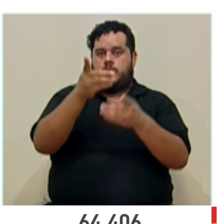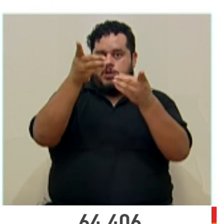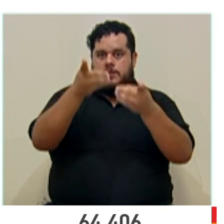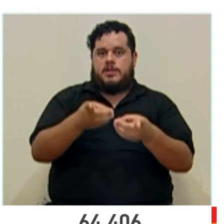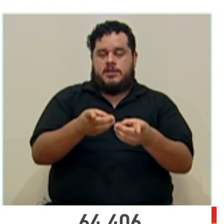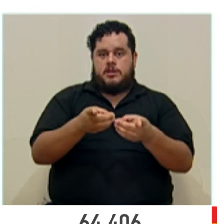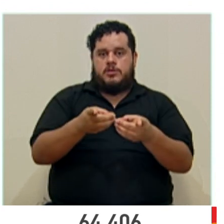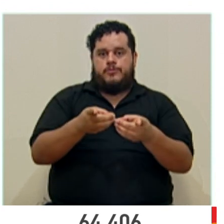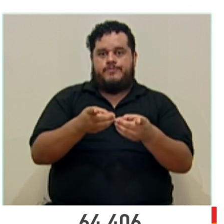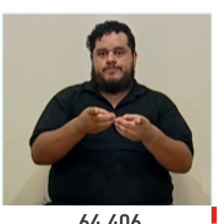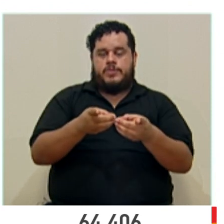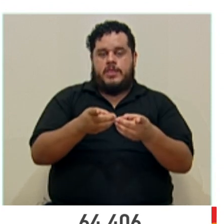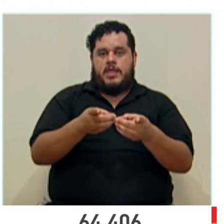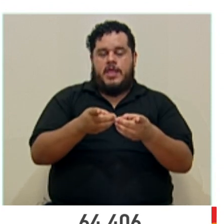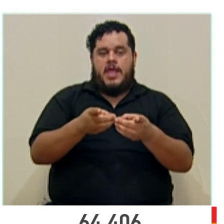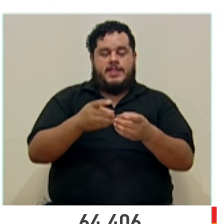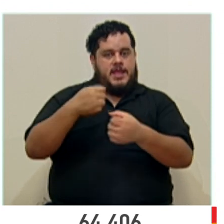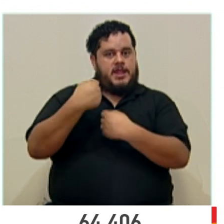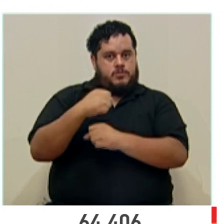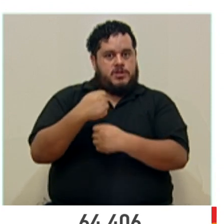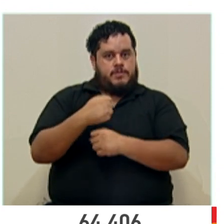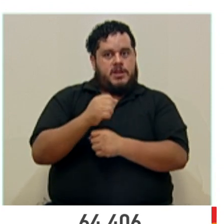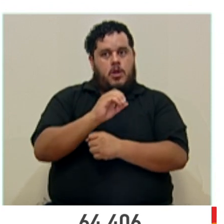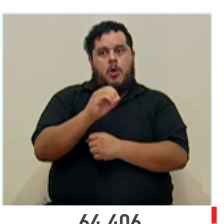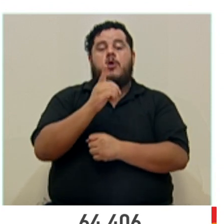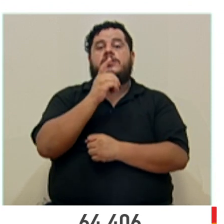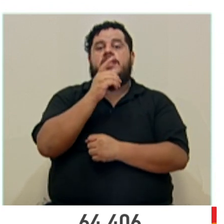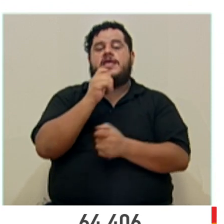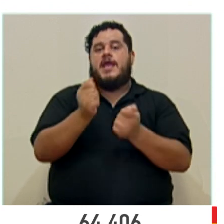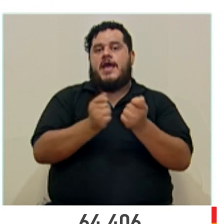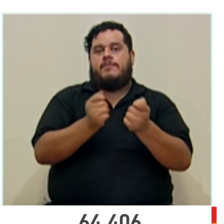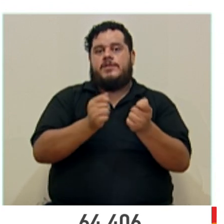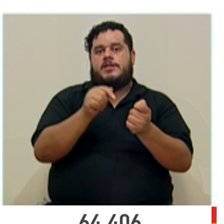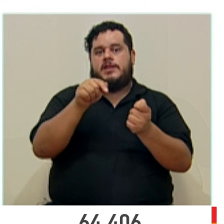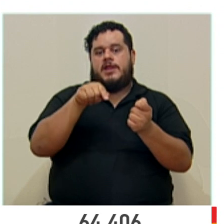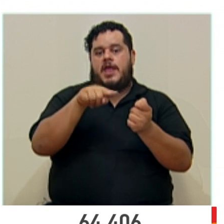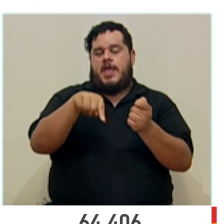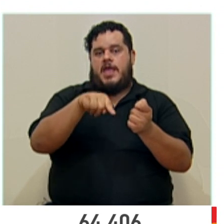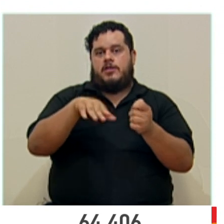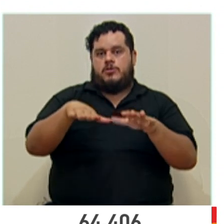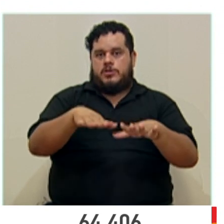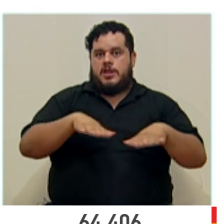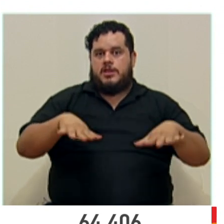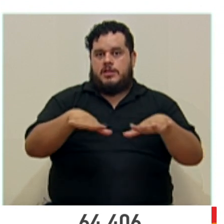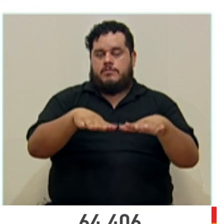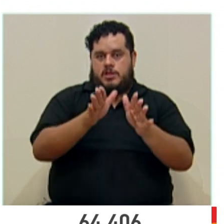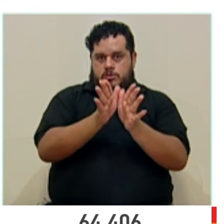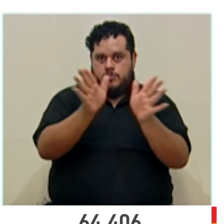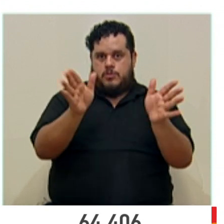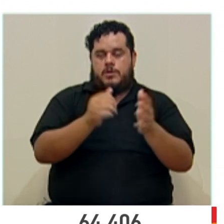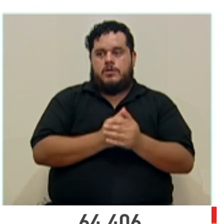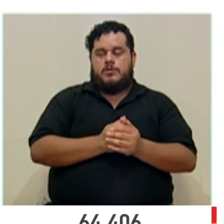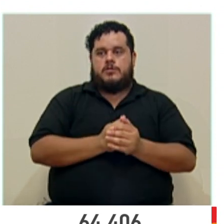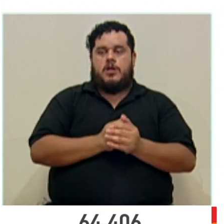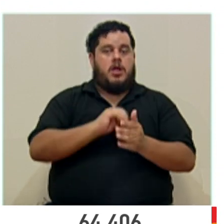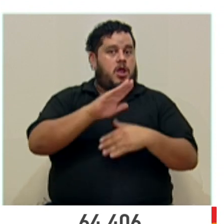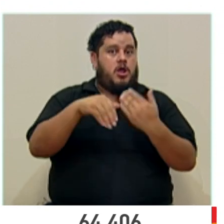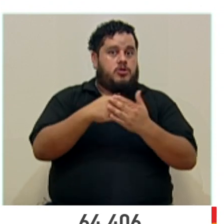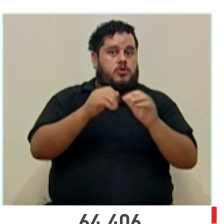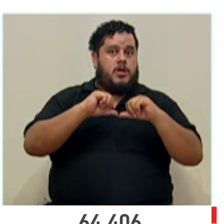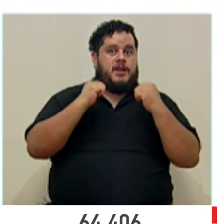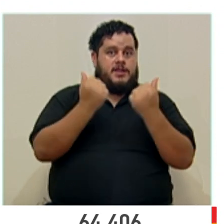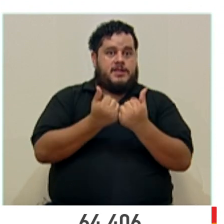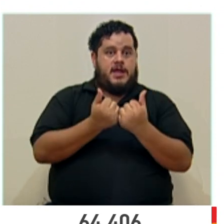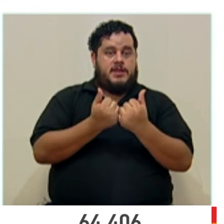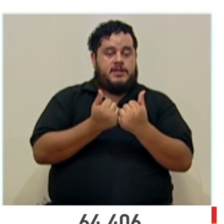decisión de las municipalidades o de quien administra estos espacios públicos. Todas las